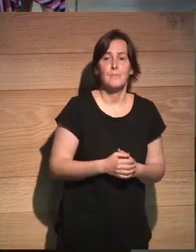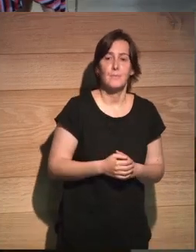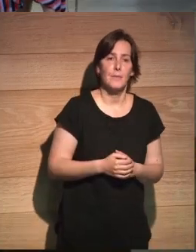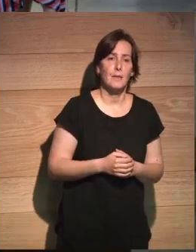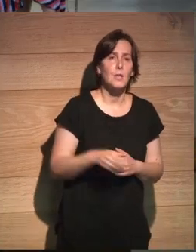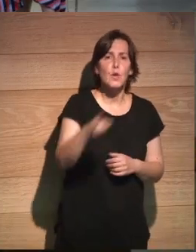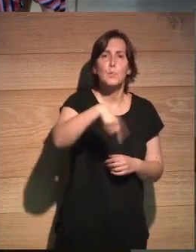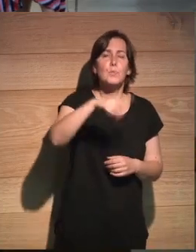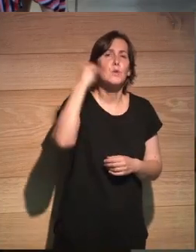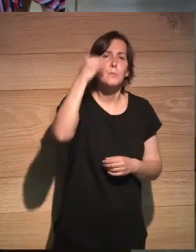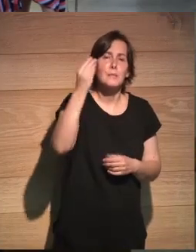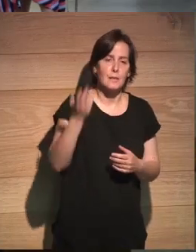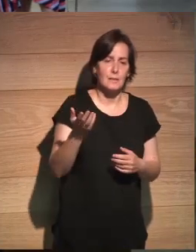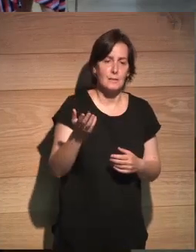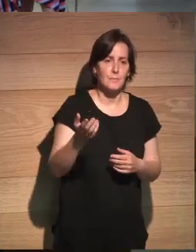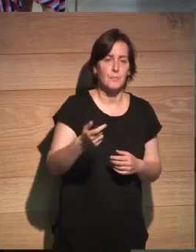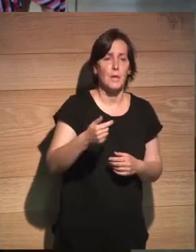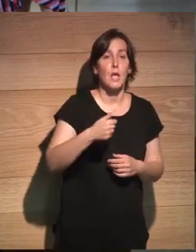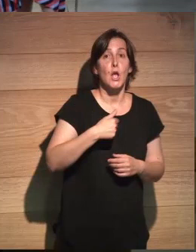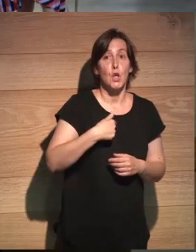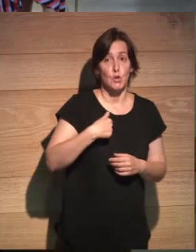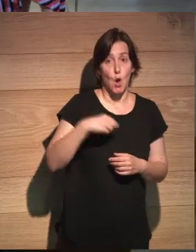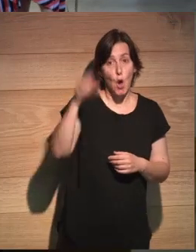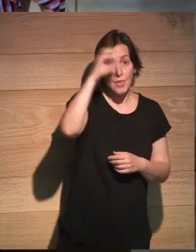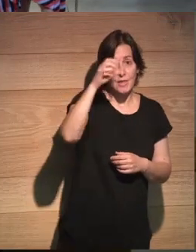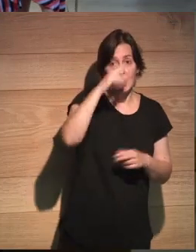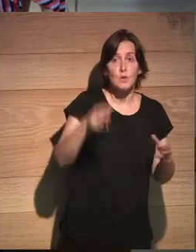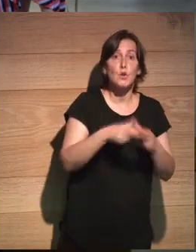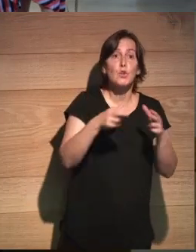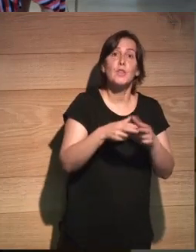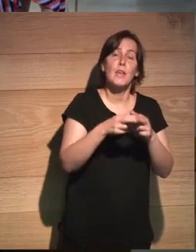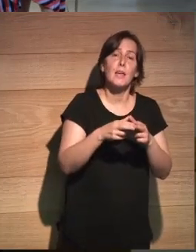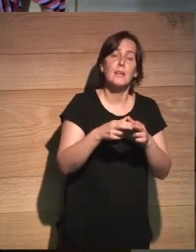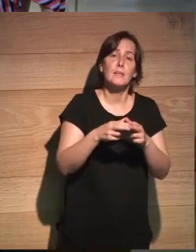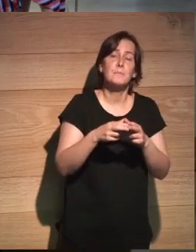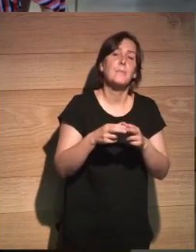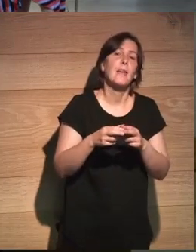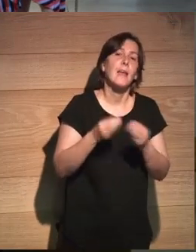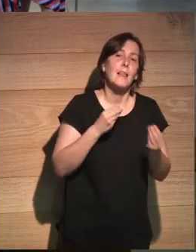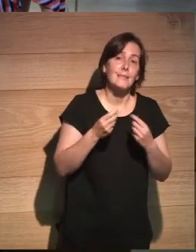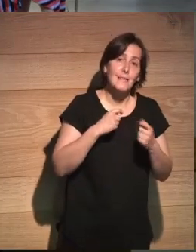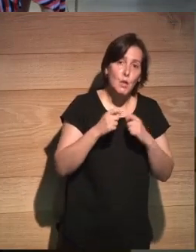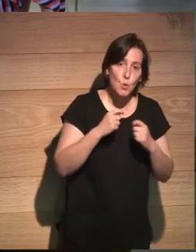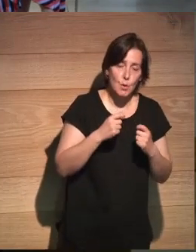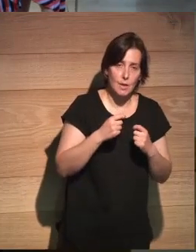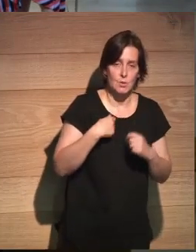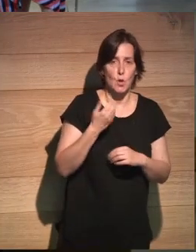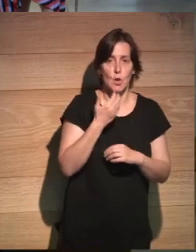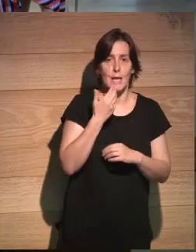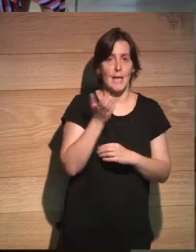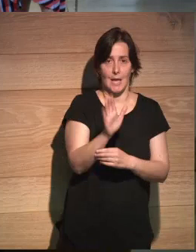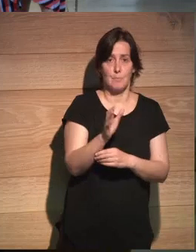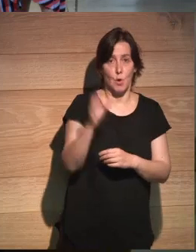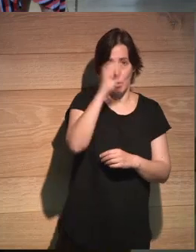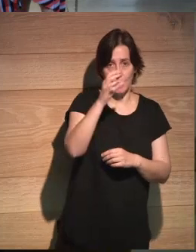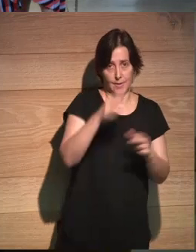Bueno, ¿Qué pensáis? Por alusiones, he sido yo la que ha dicho lo de los científicos sociales en las tertulias porque he puesto dos ejemplos de ciencias sociales. Pero efectivamente estoy de acuerdo